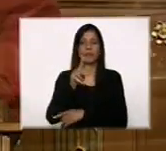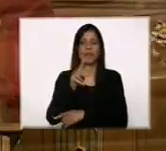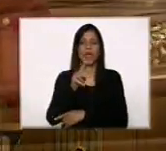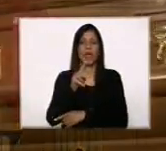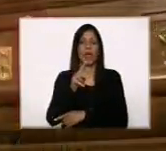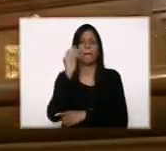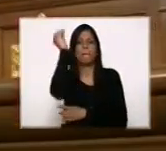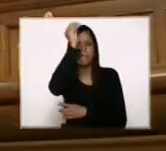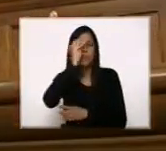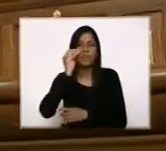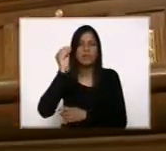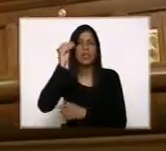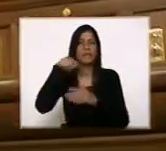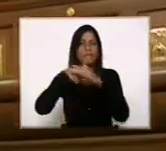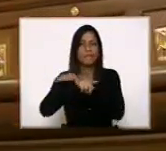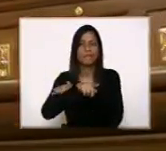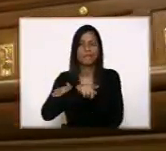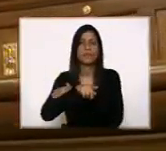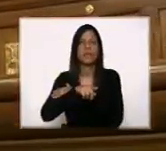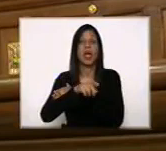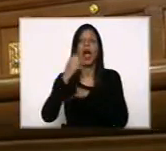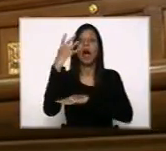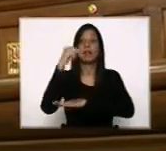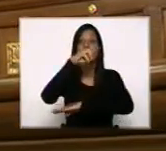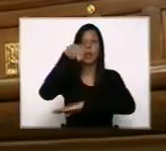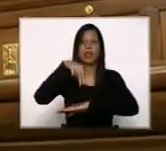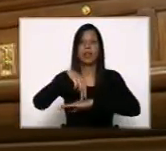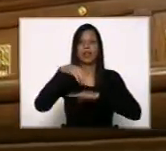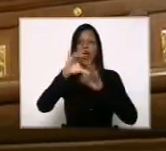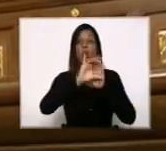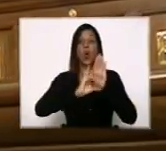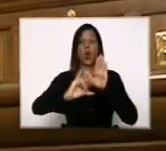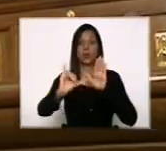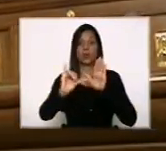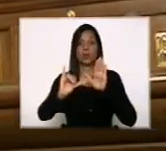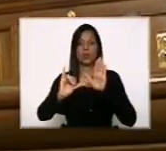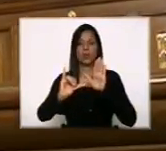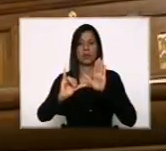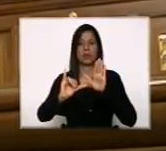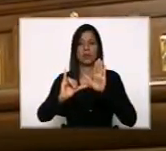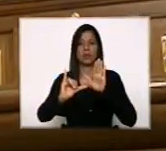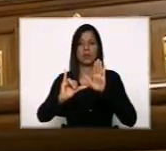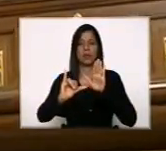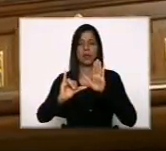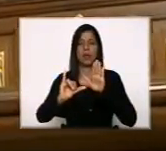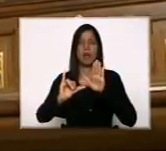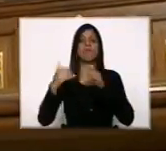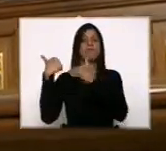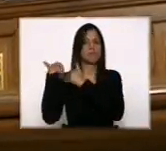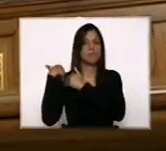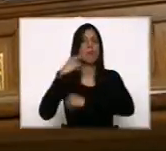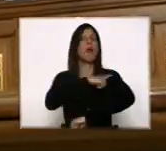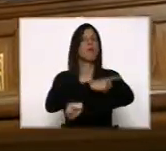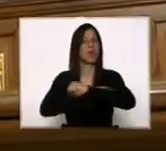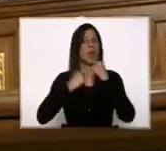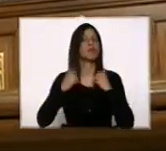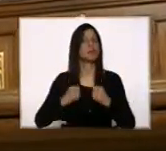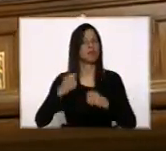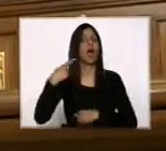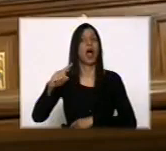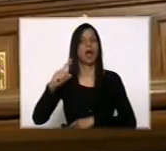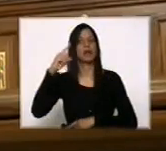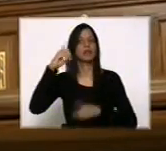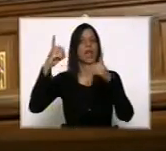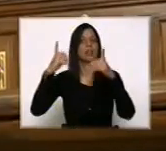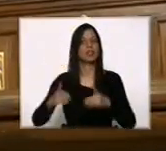Considerando que la Asamblea Nacional Constituyente se encuentra facultada para adoptar